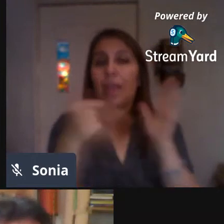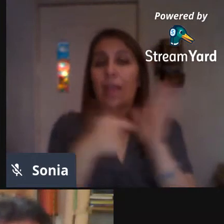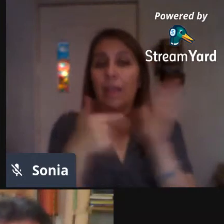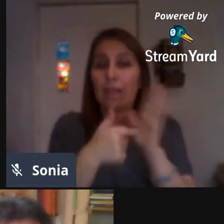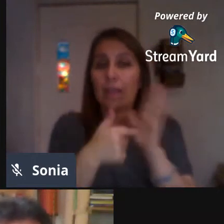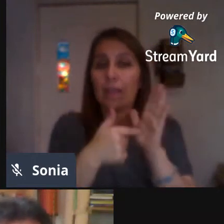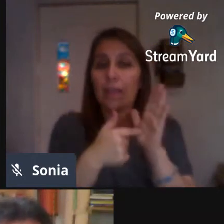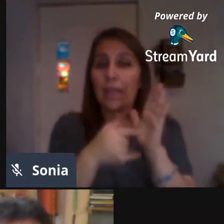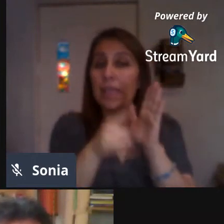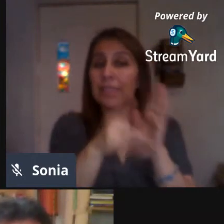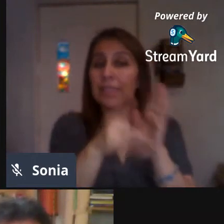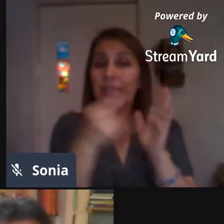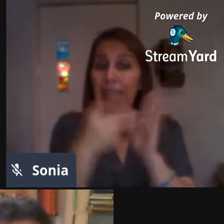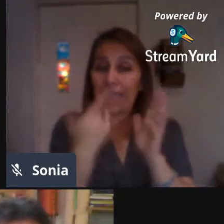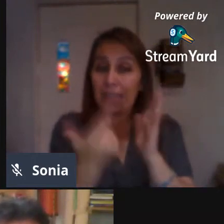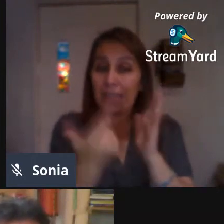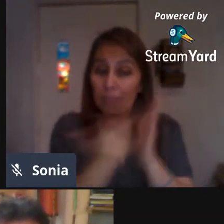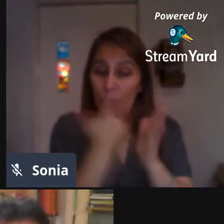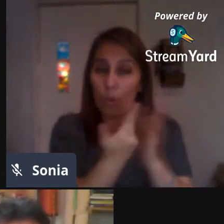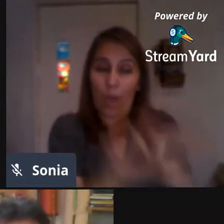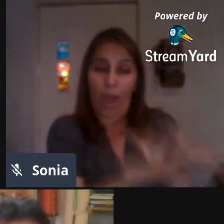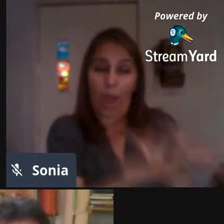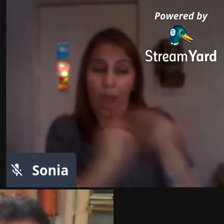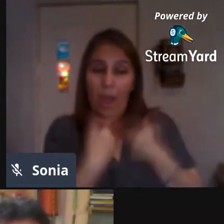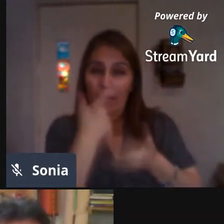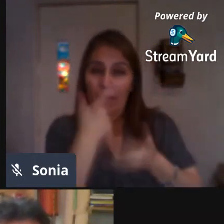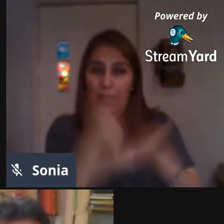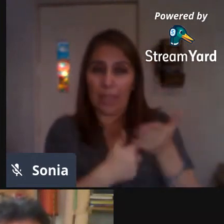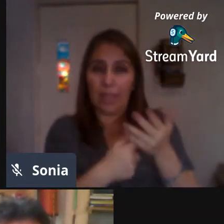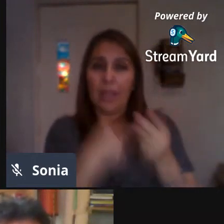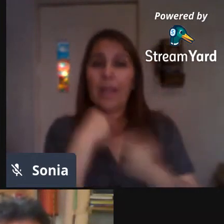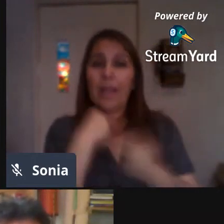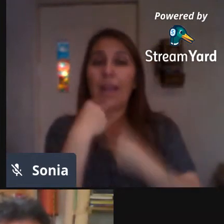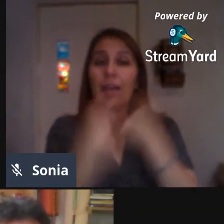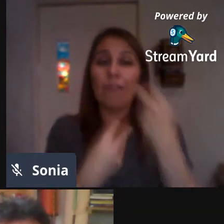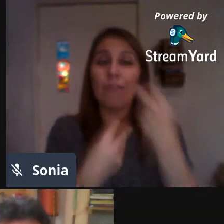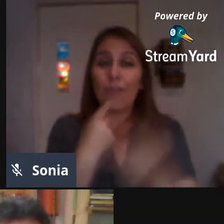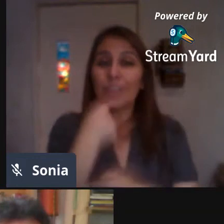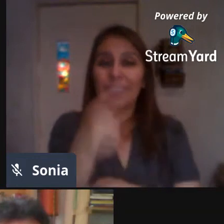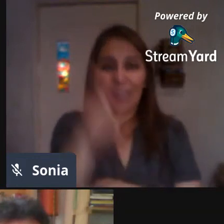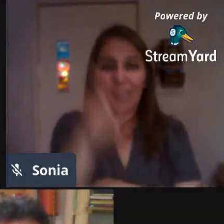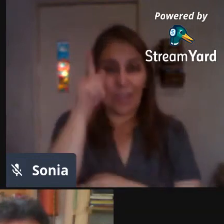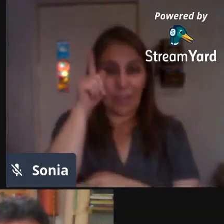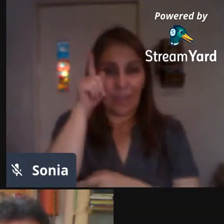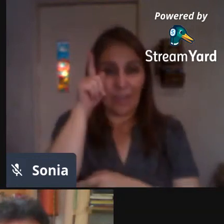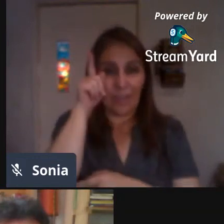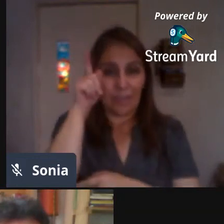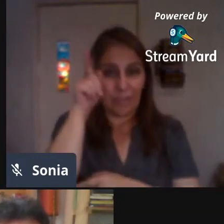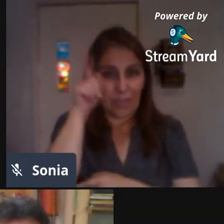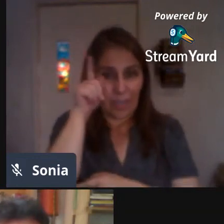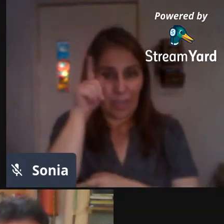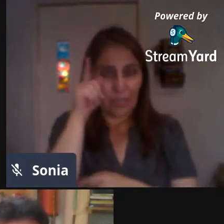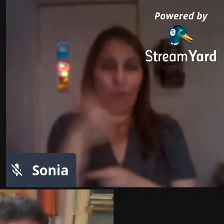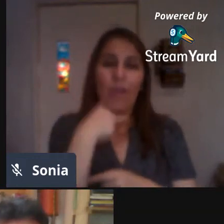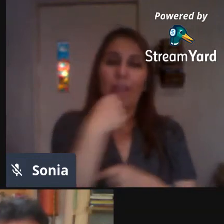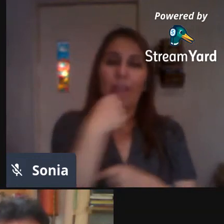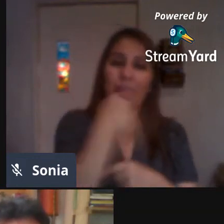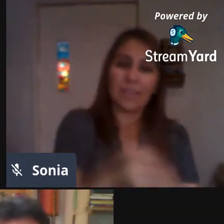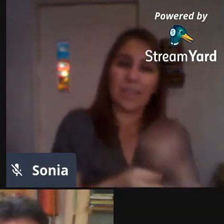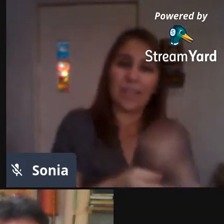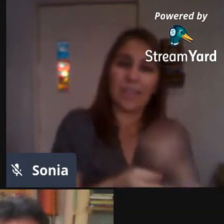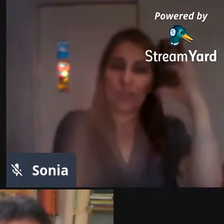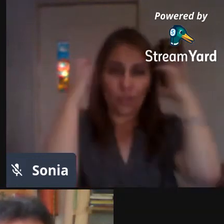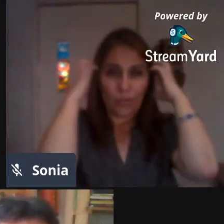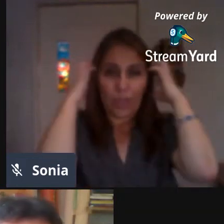libro deja oír esas voces de las que hablaba giovanni de audio esas voces de la escalada fernando deja